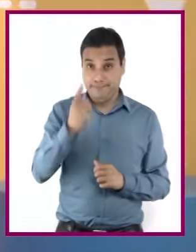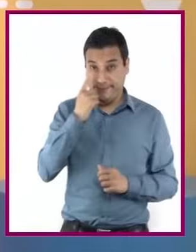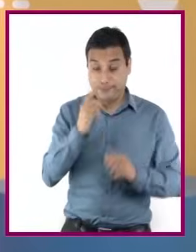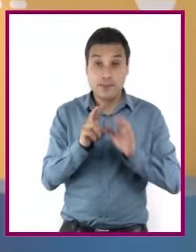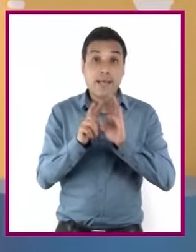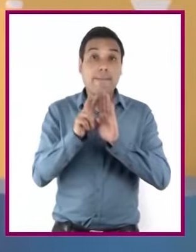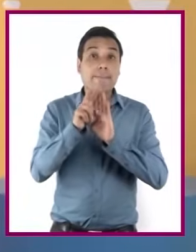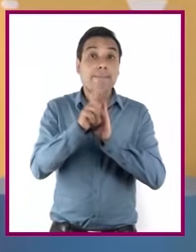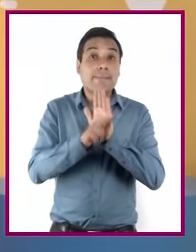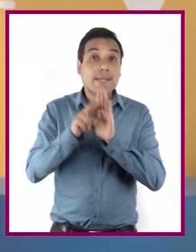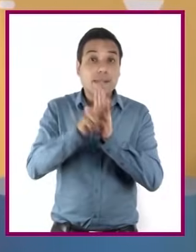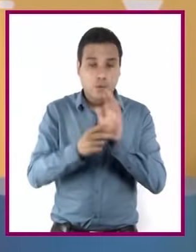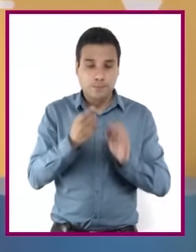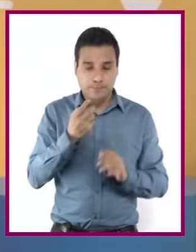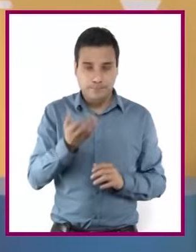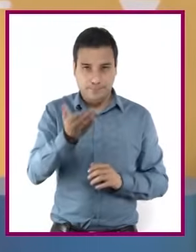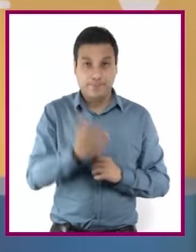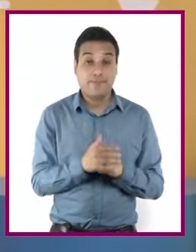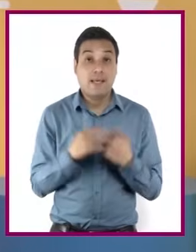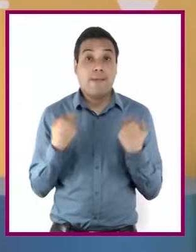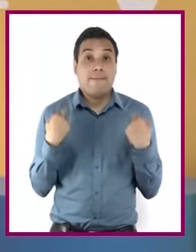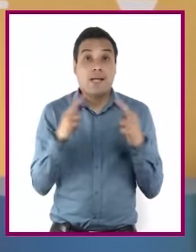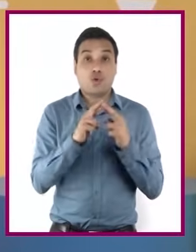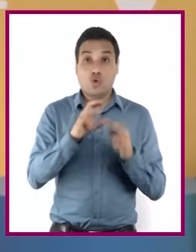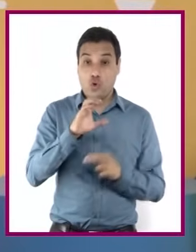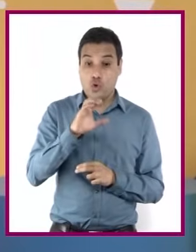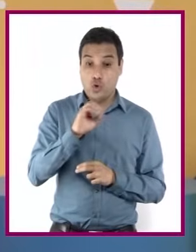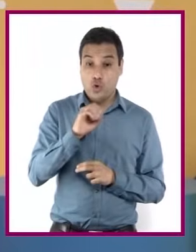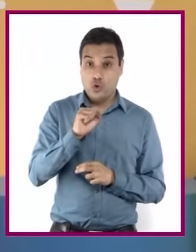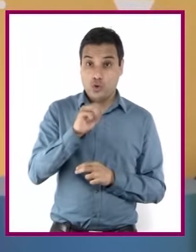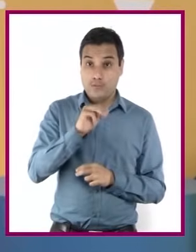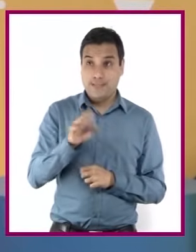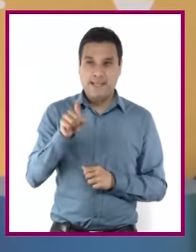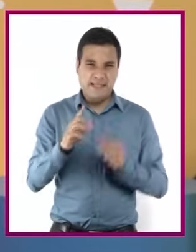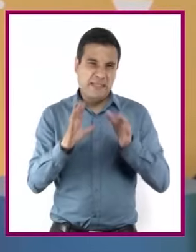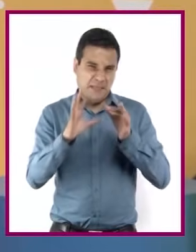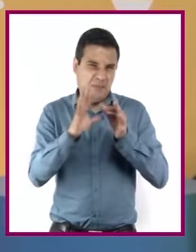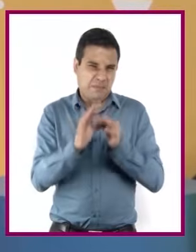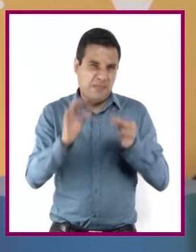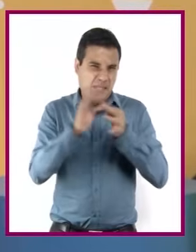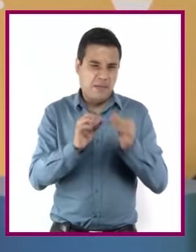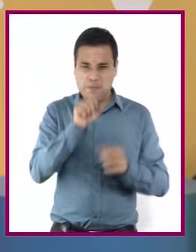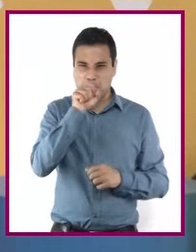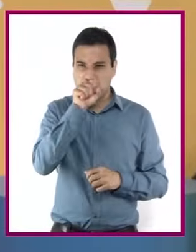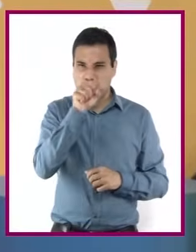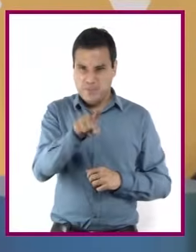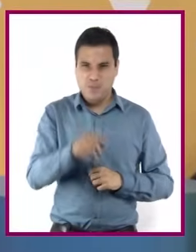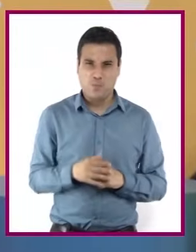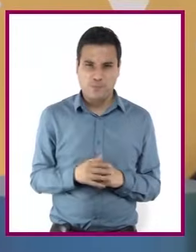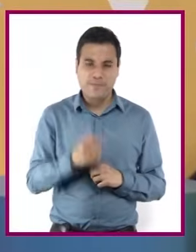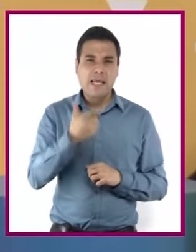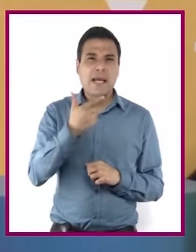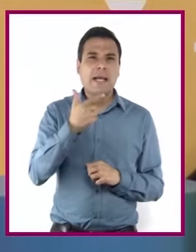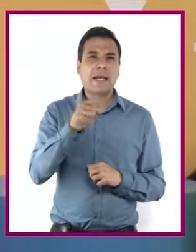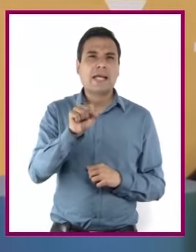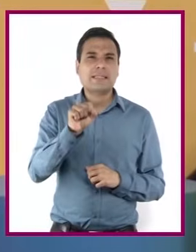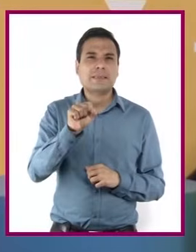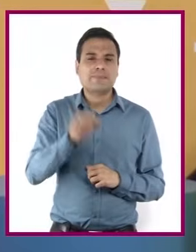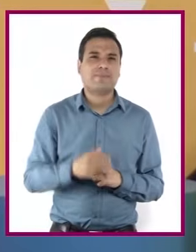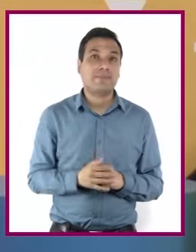el maestro Cosme Fragoso nos cuenta acerca de las ideas relacionadas con el comportamiento de los gases que